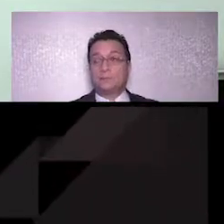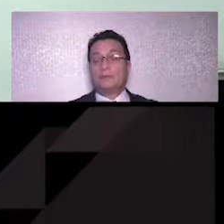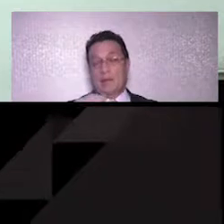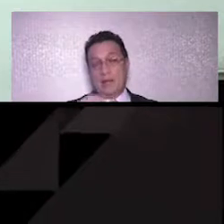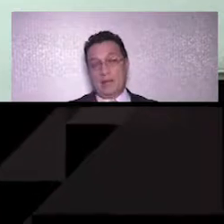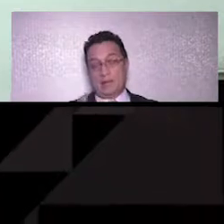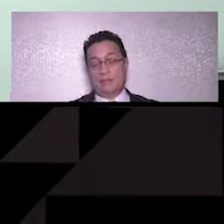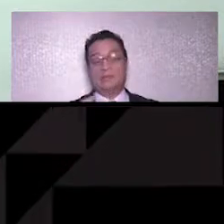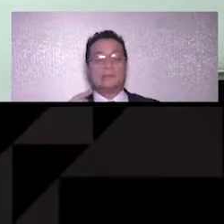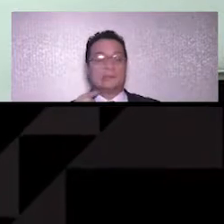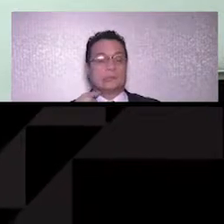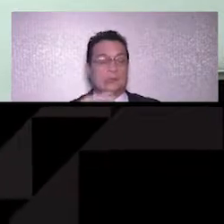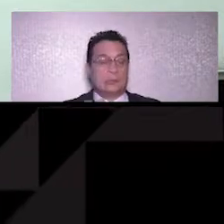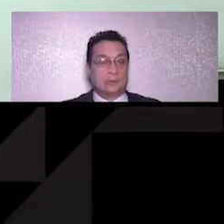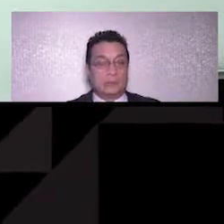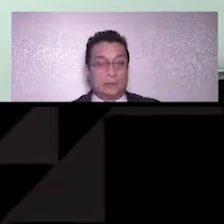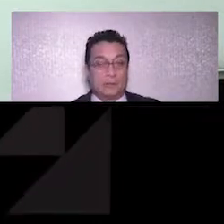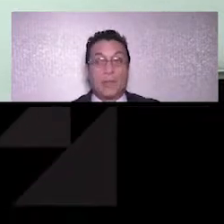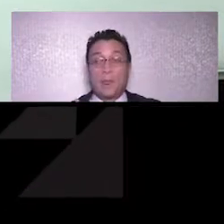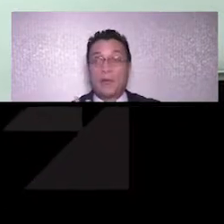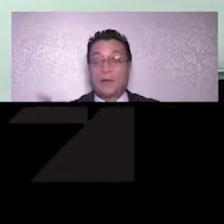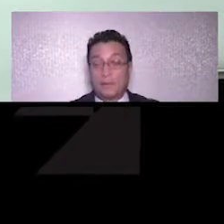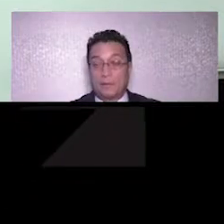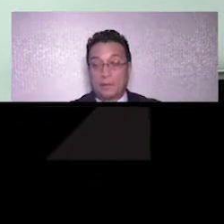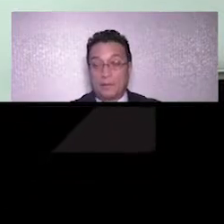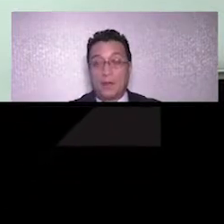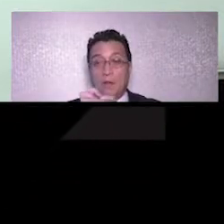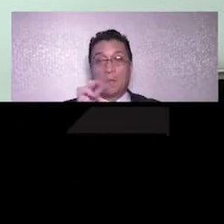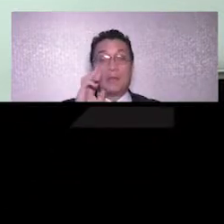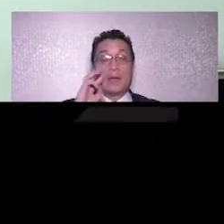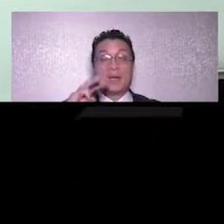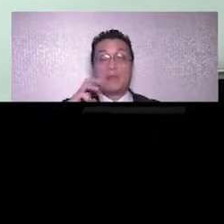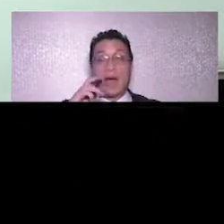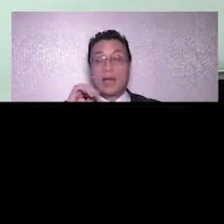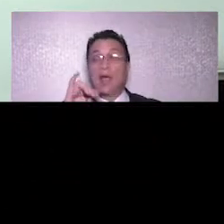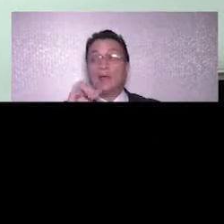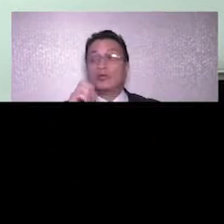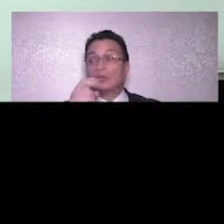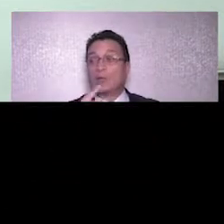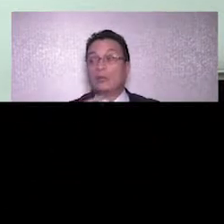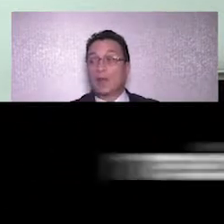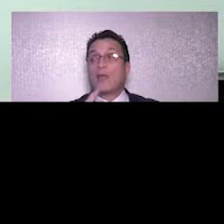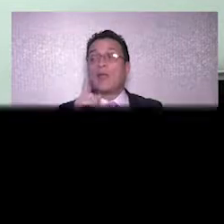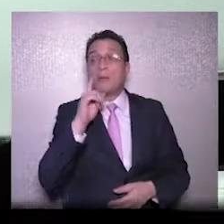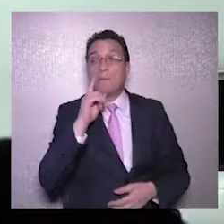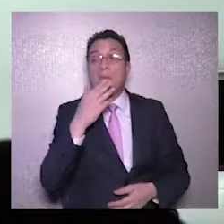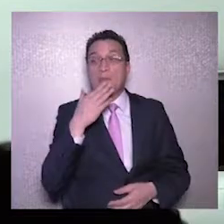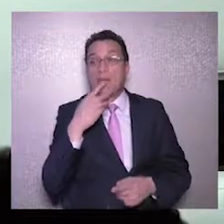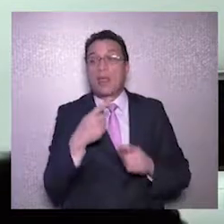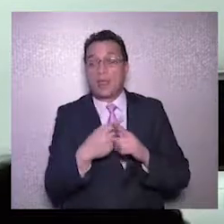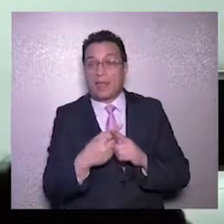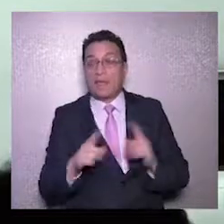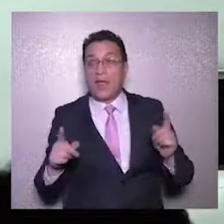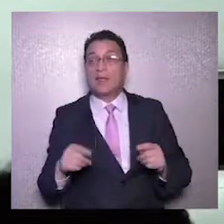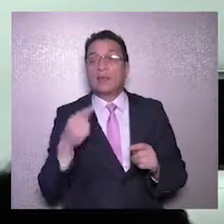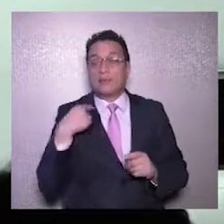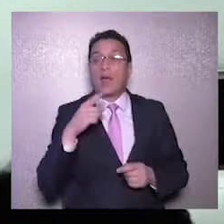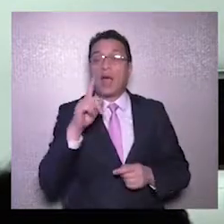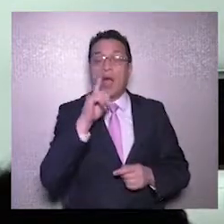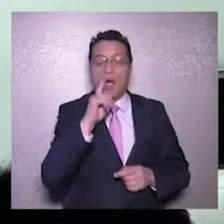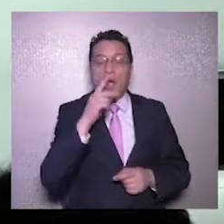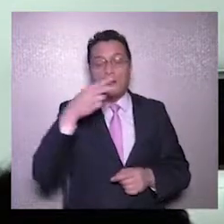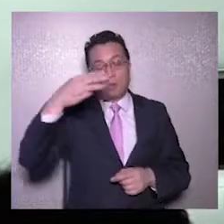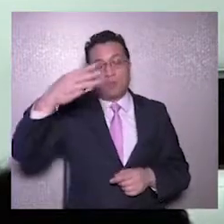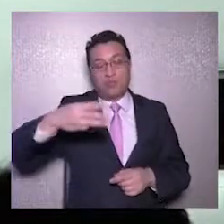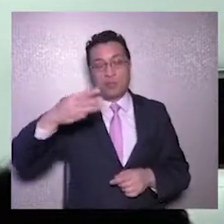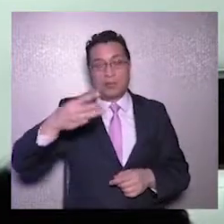claramente hay deficiencia. Y la relación entre la atención primaria, la secundaria y la tercera también es distinta. Hay municipalidades